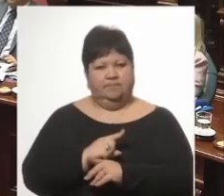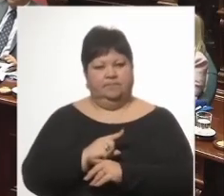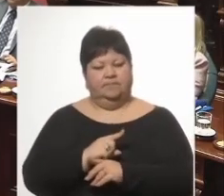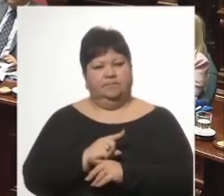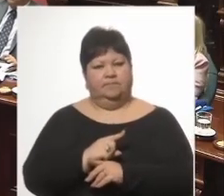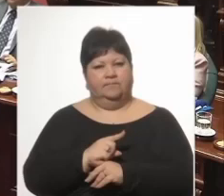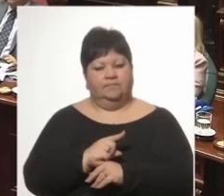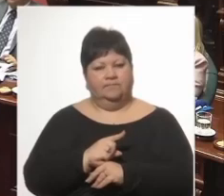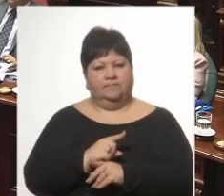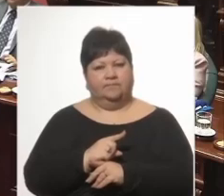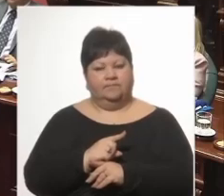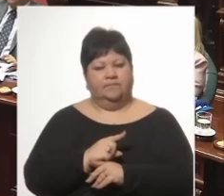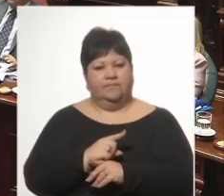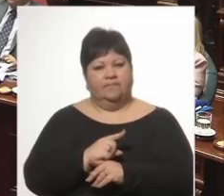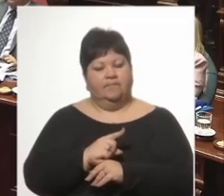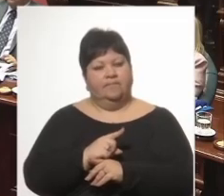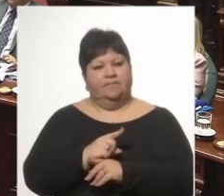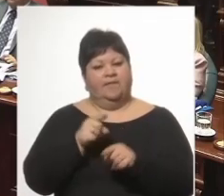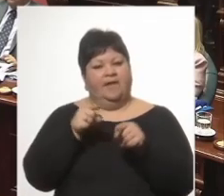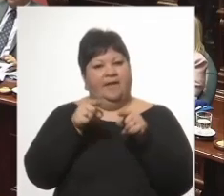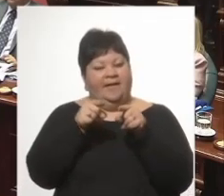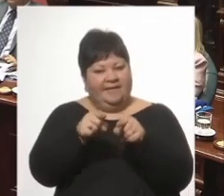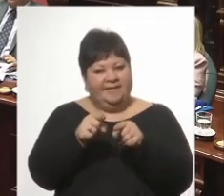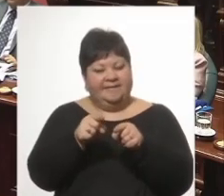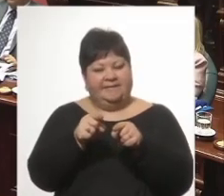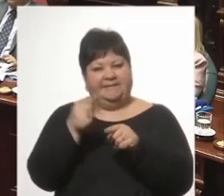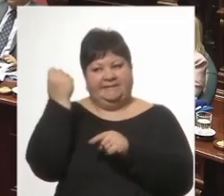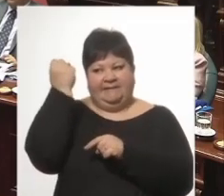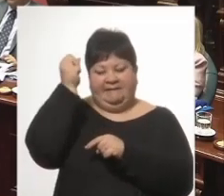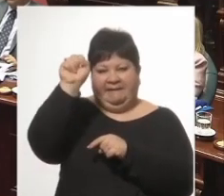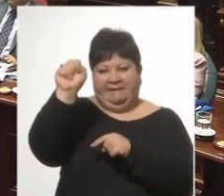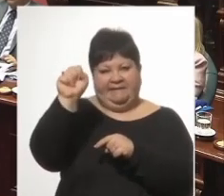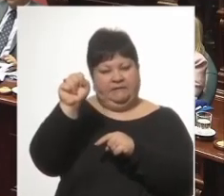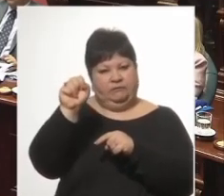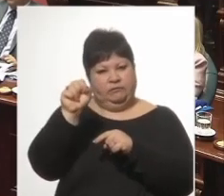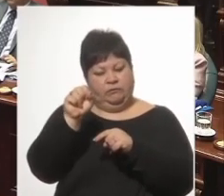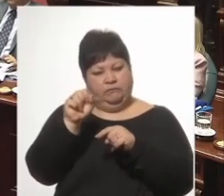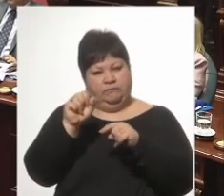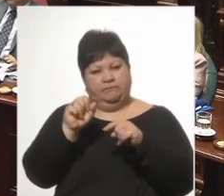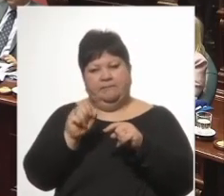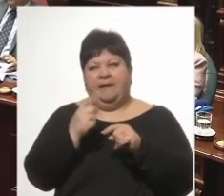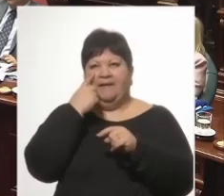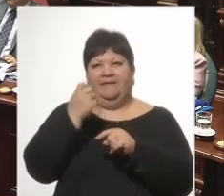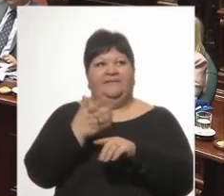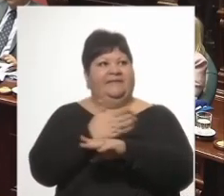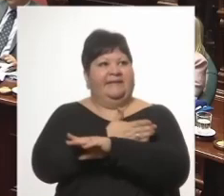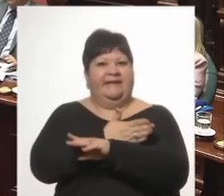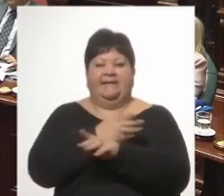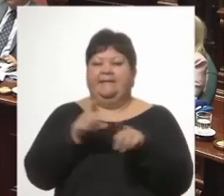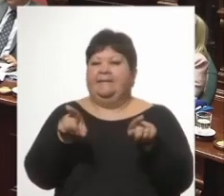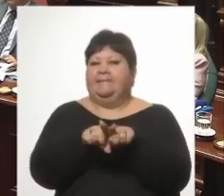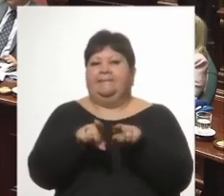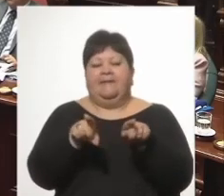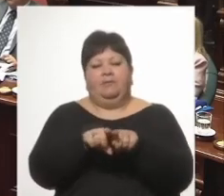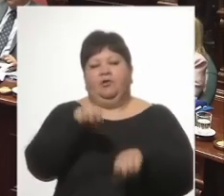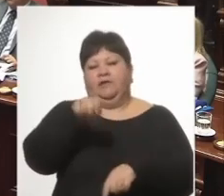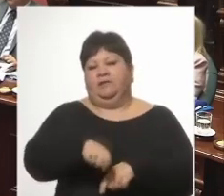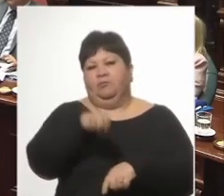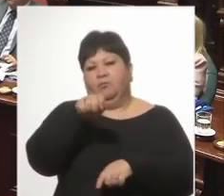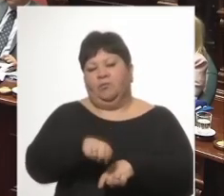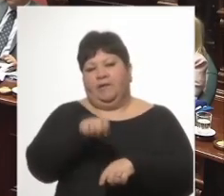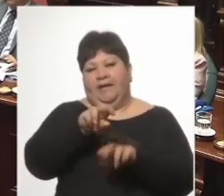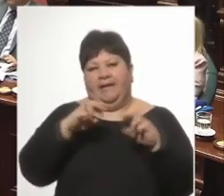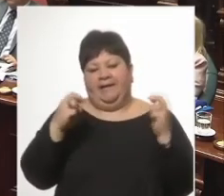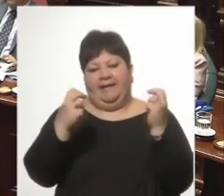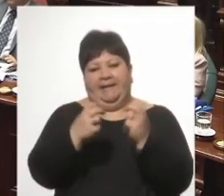al tratamiento de esa causa para evitar que ocurriera lo mismo que había ocurrido con el Tribunal de Honor anterior y con